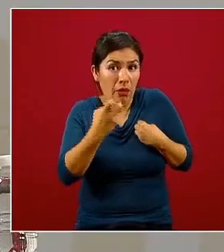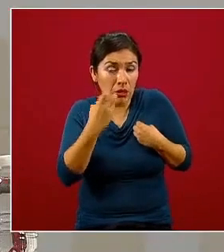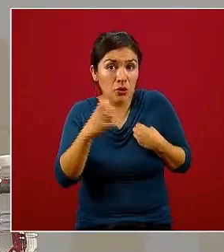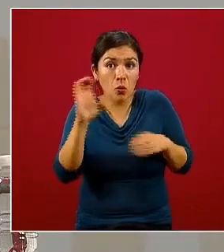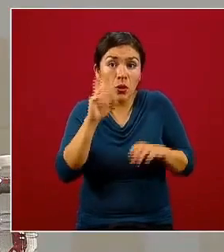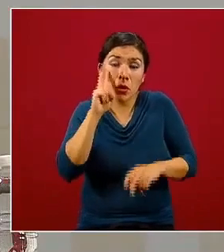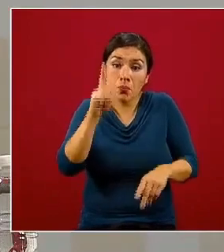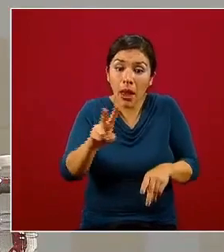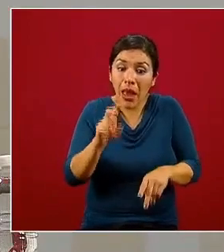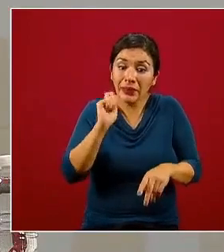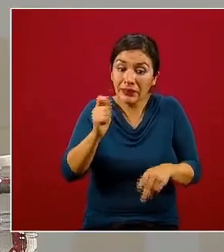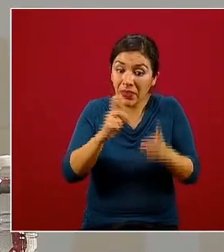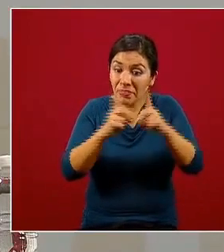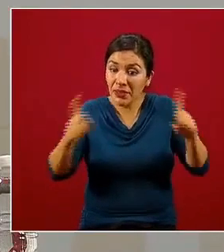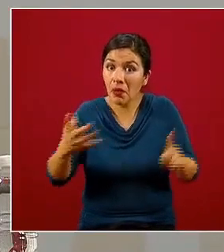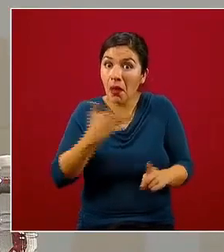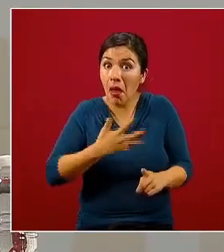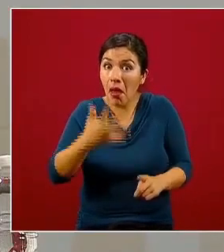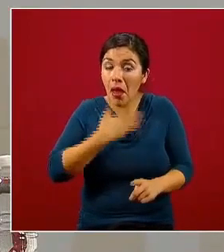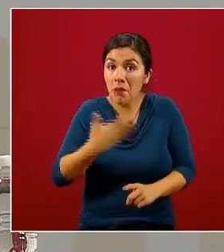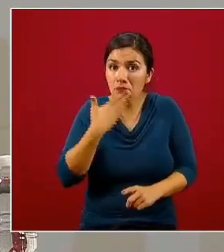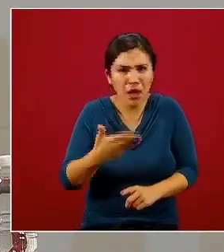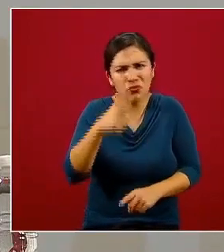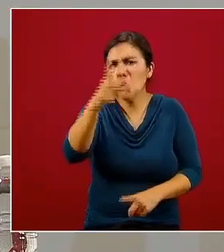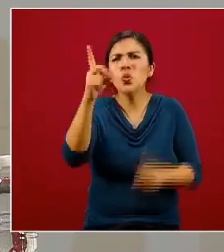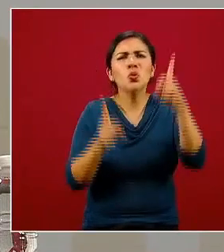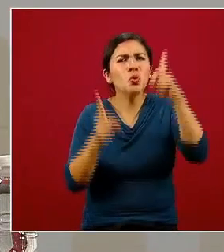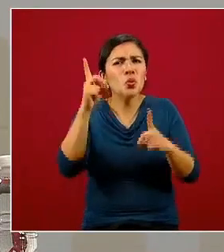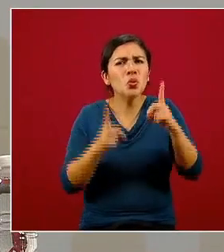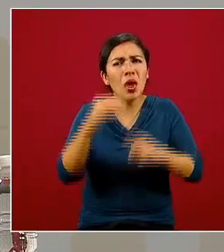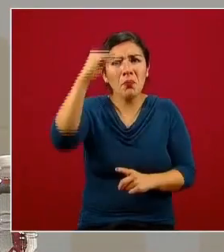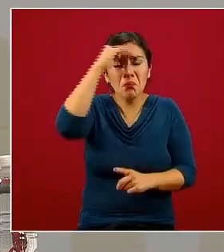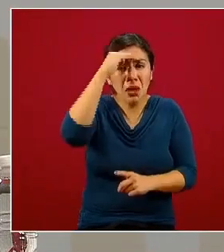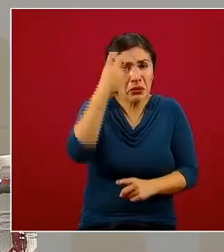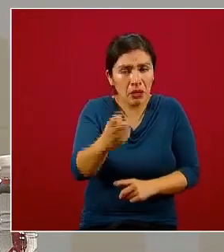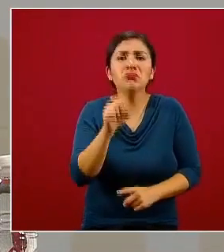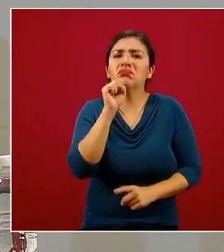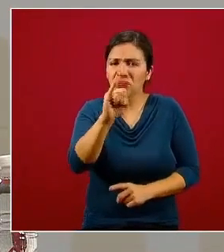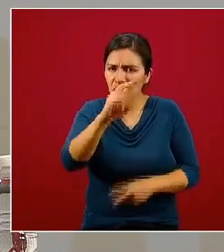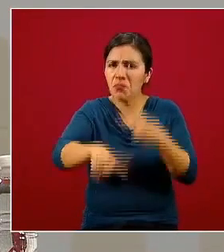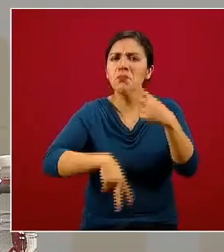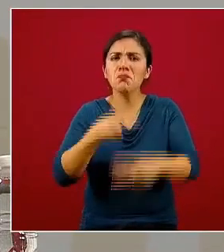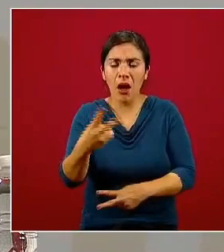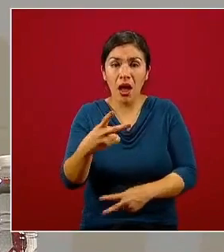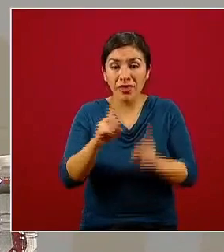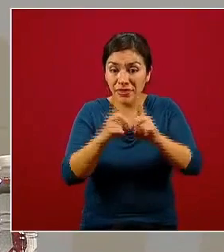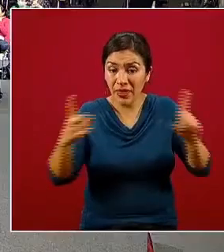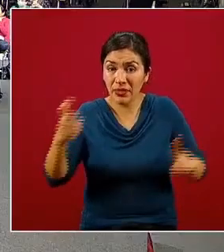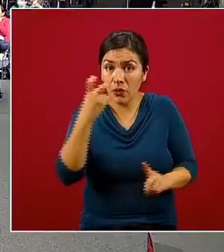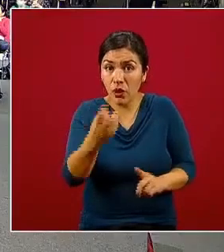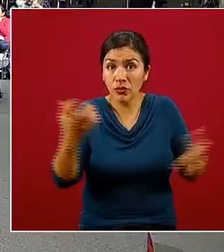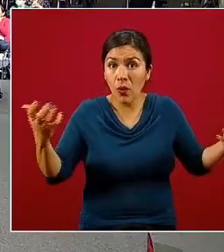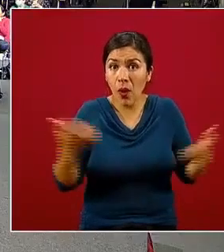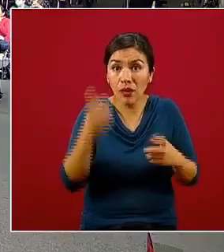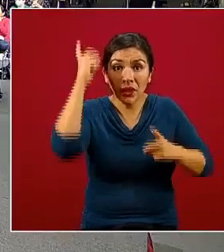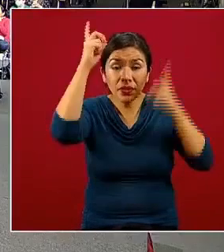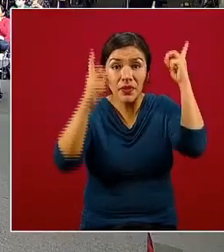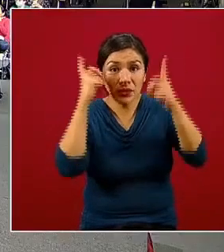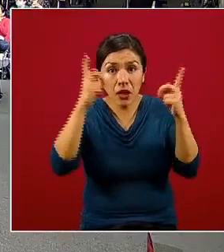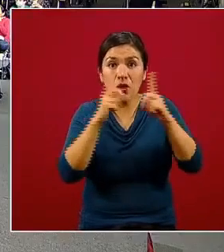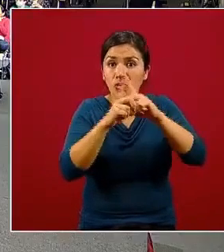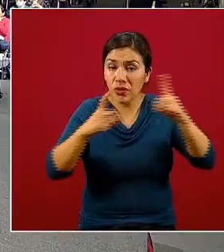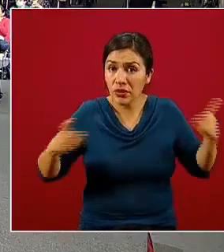estos desarrollos. No tengan duda de que así va a ser, estos desarrollos nacionales que fueron diseñados,